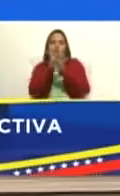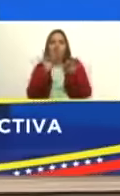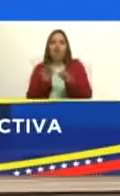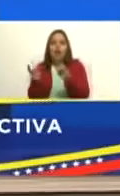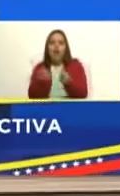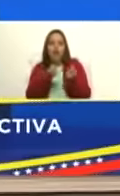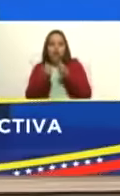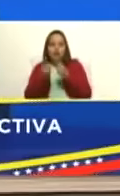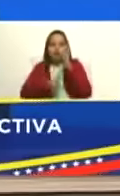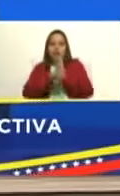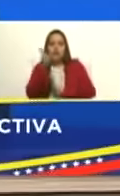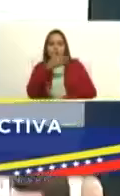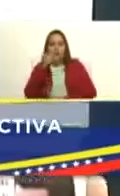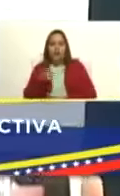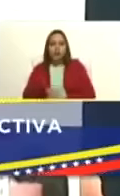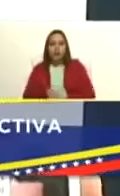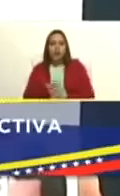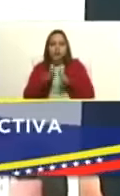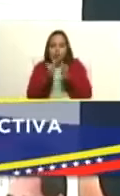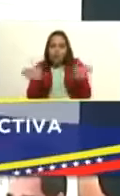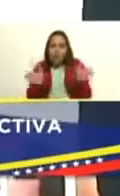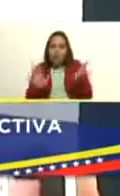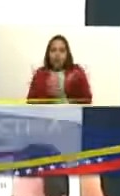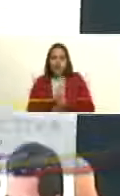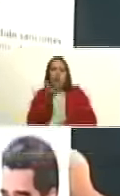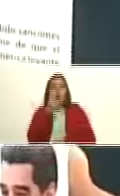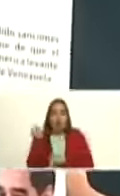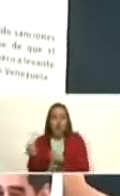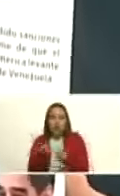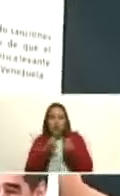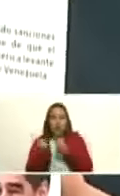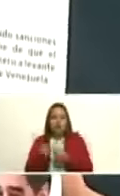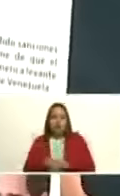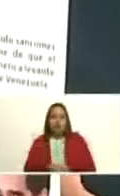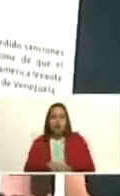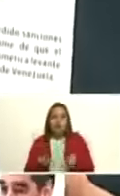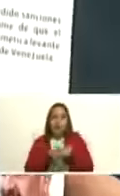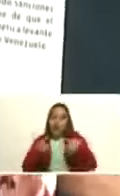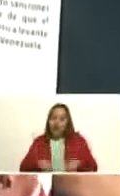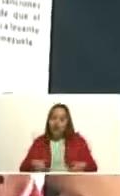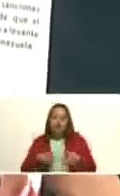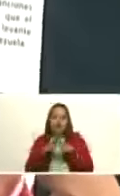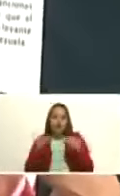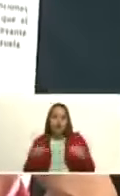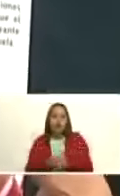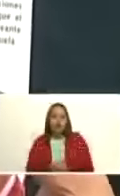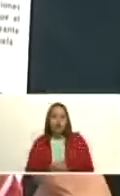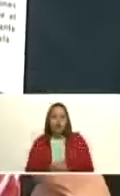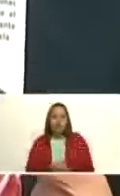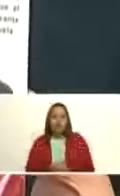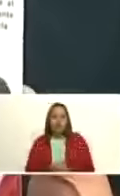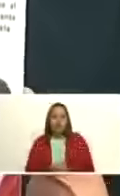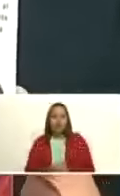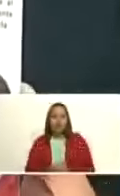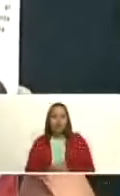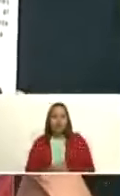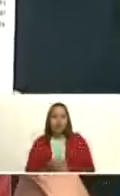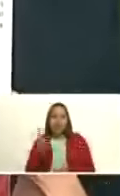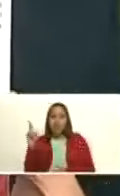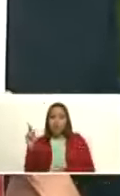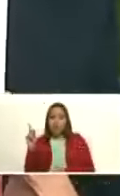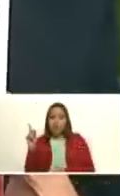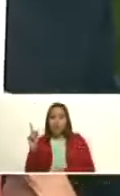productivo, diversificado, de la recuperación económica como esfuerzo de todos y de todas. El